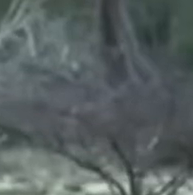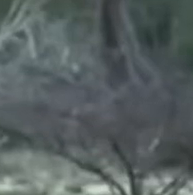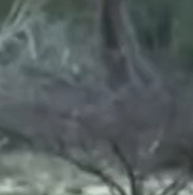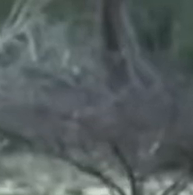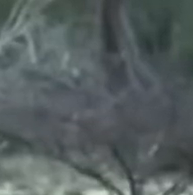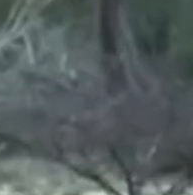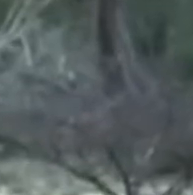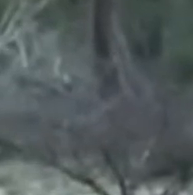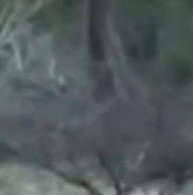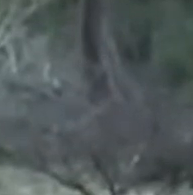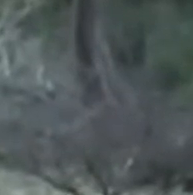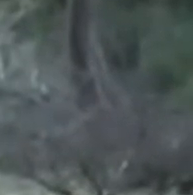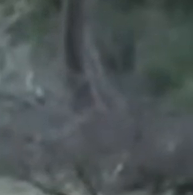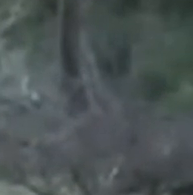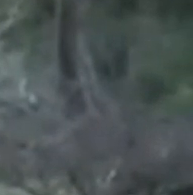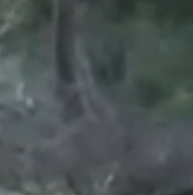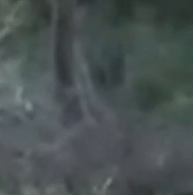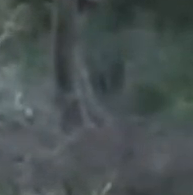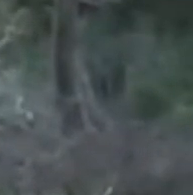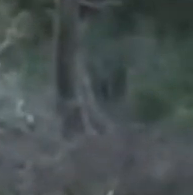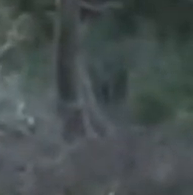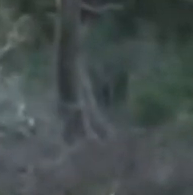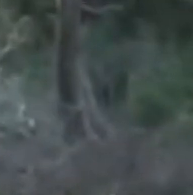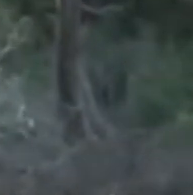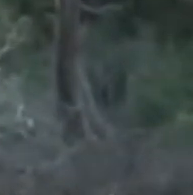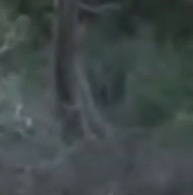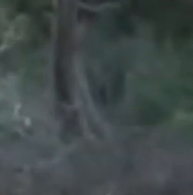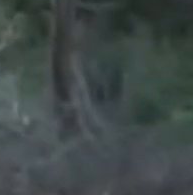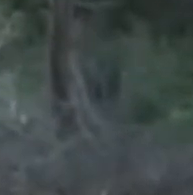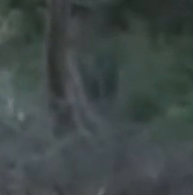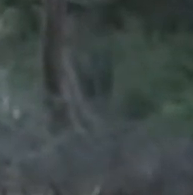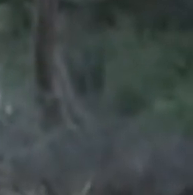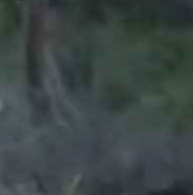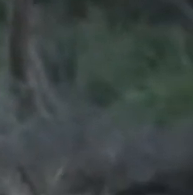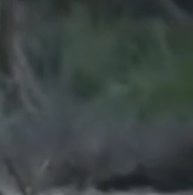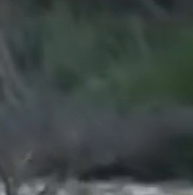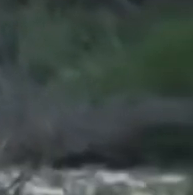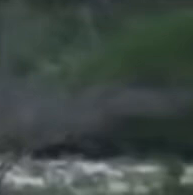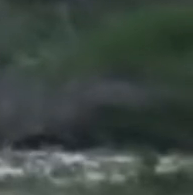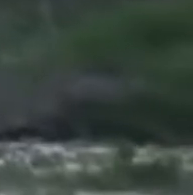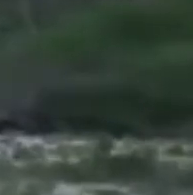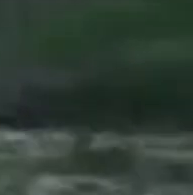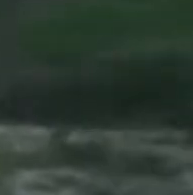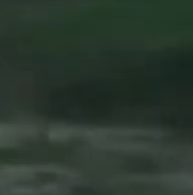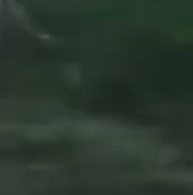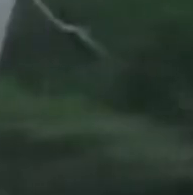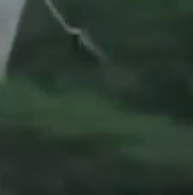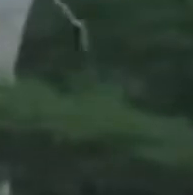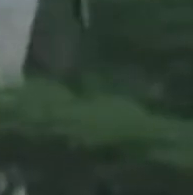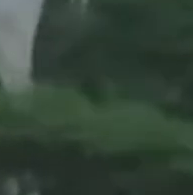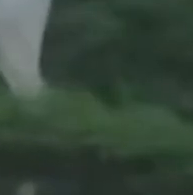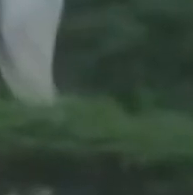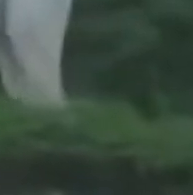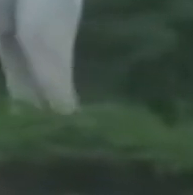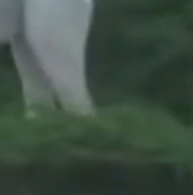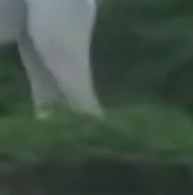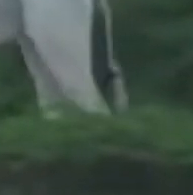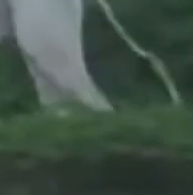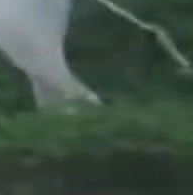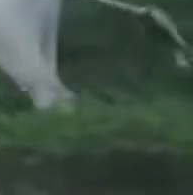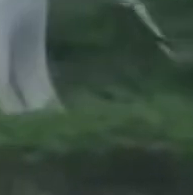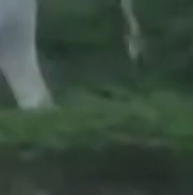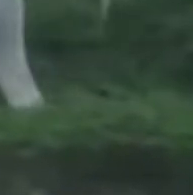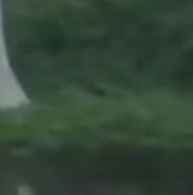jirafa blanca hembra y su cría existente en el mundo. Según informó el diario internacional BBC, los científicos